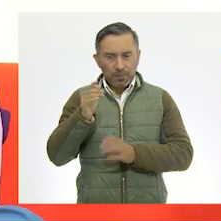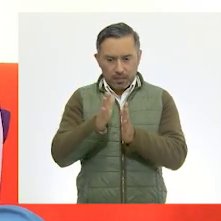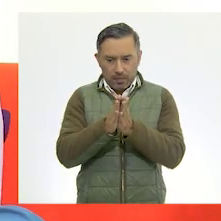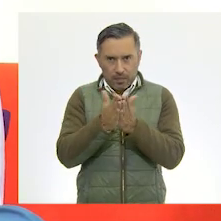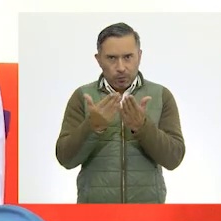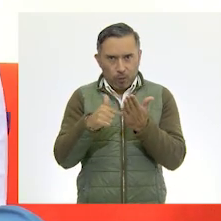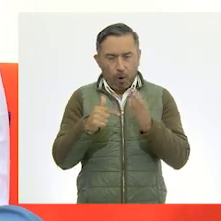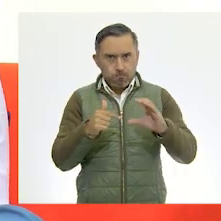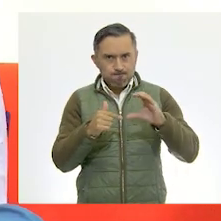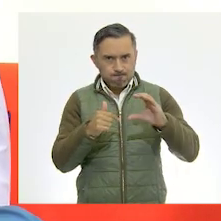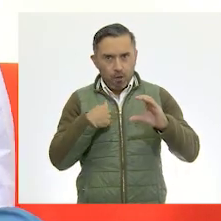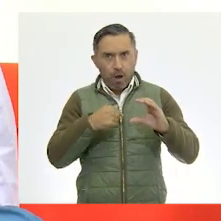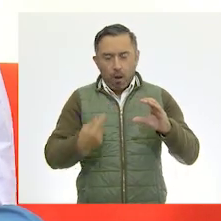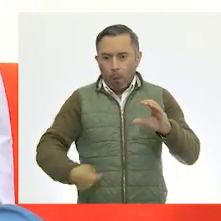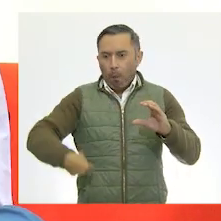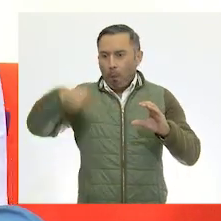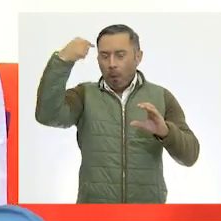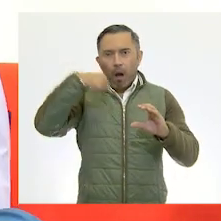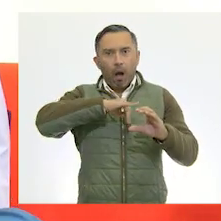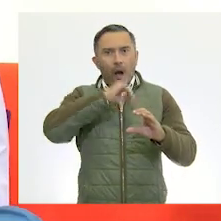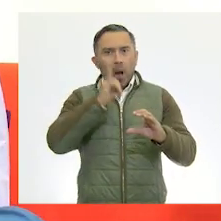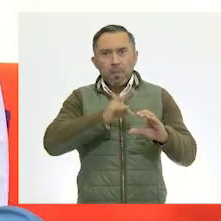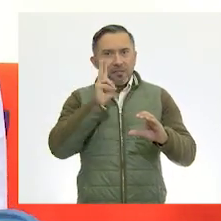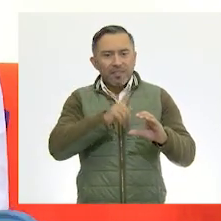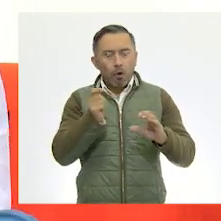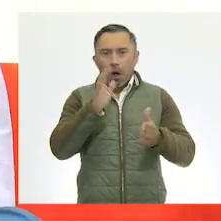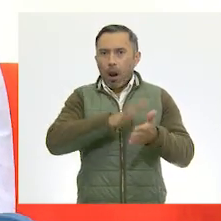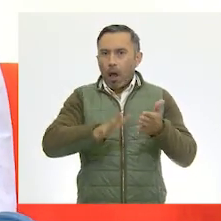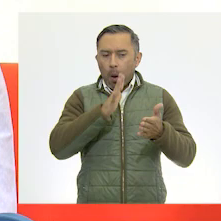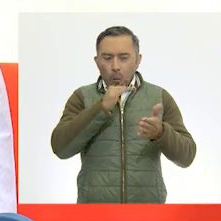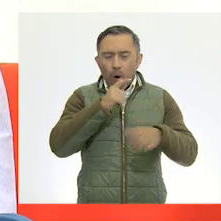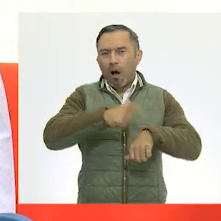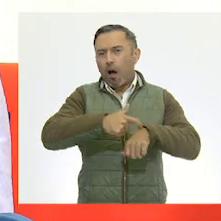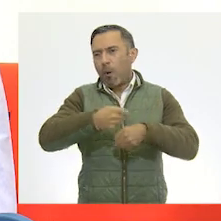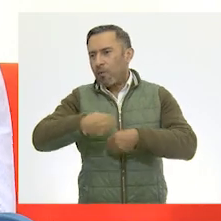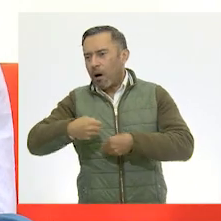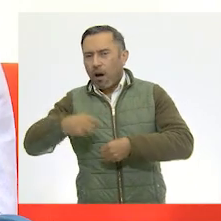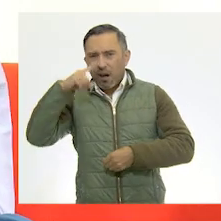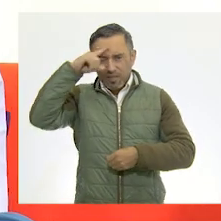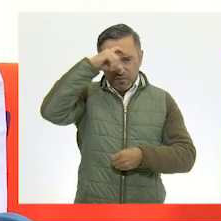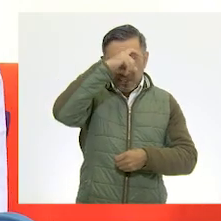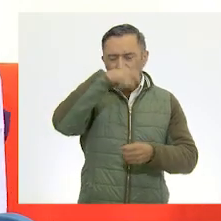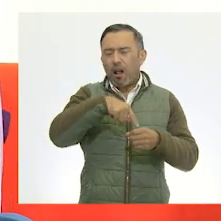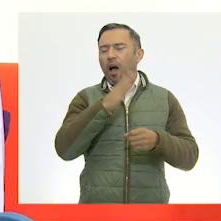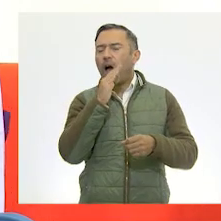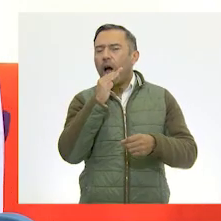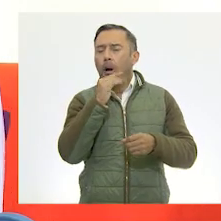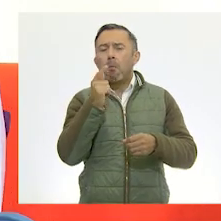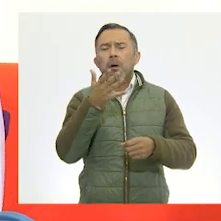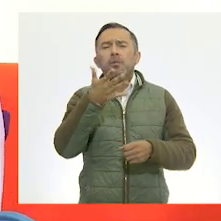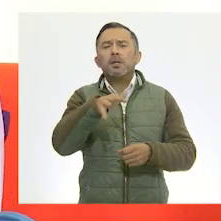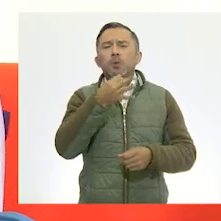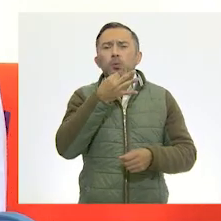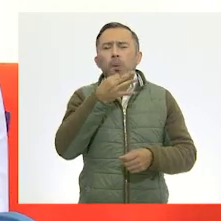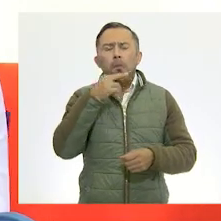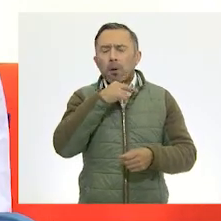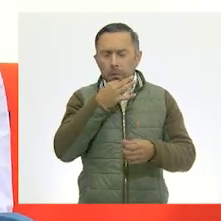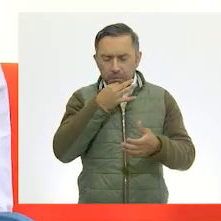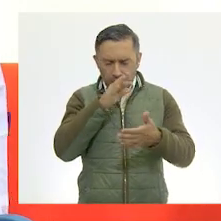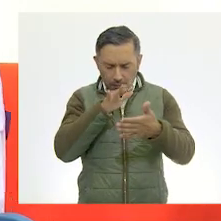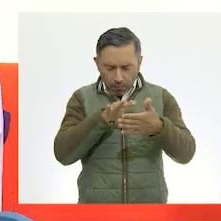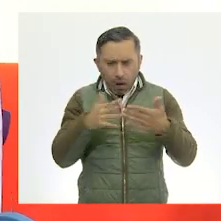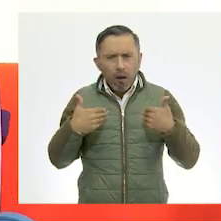vida habían podido leer o que no tuvieron tiempo o porque se les hacía muy difícil, ¿no? Entonces, pueden buscar justo en buscadores en internet,